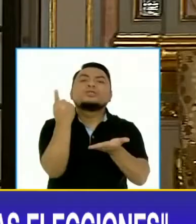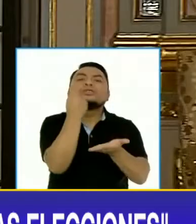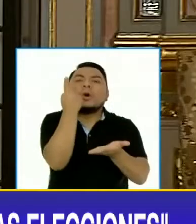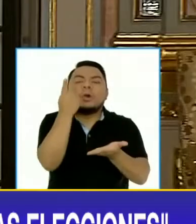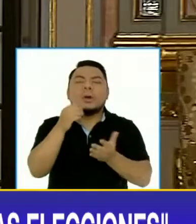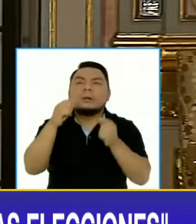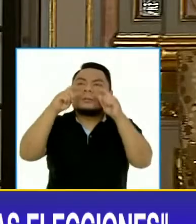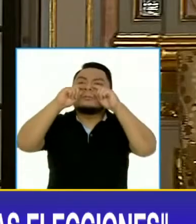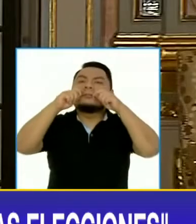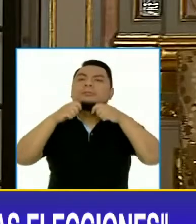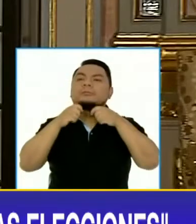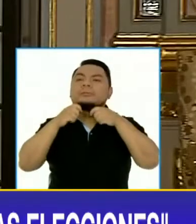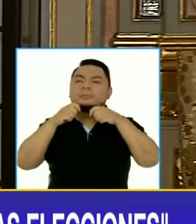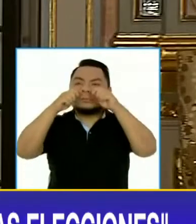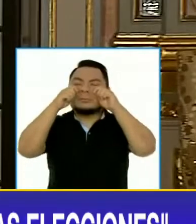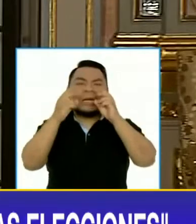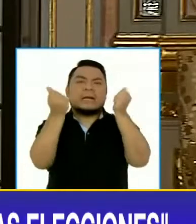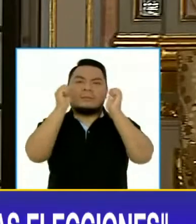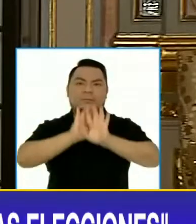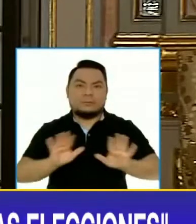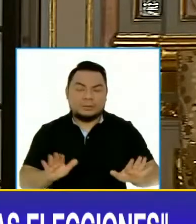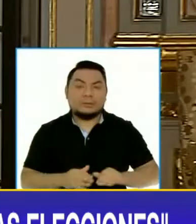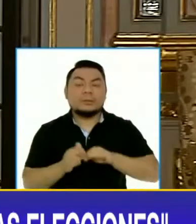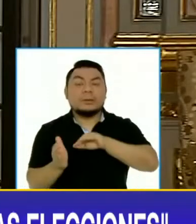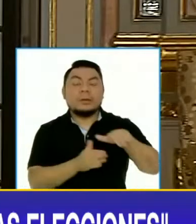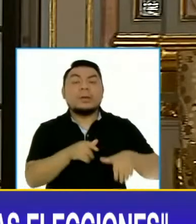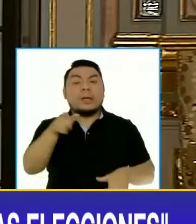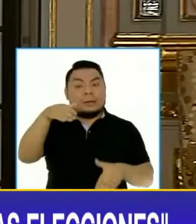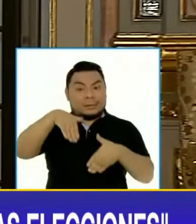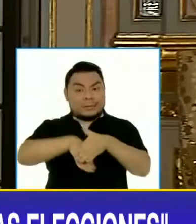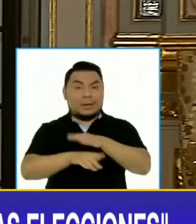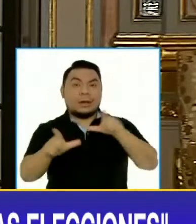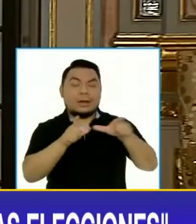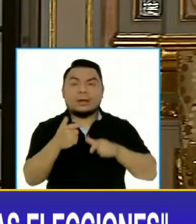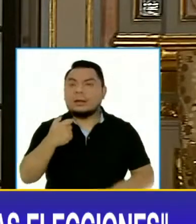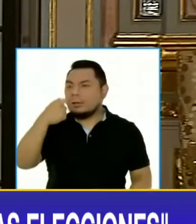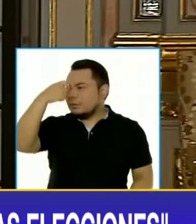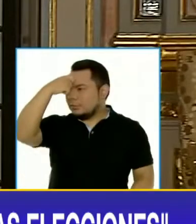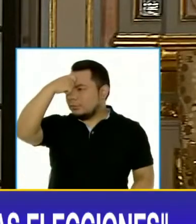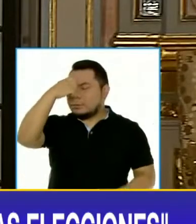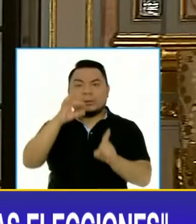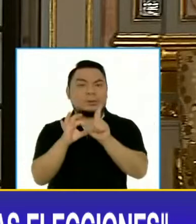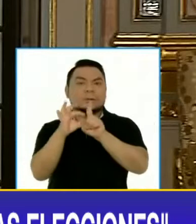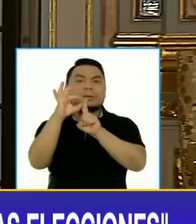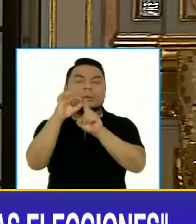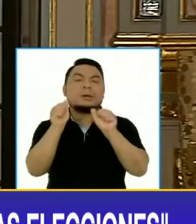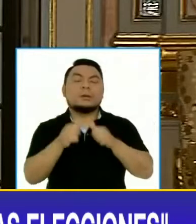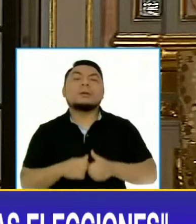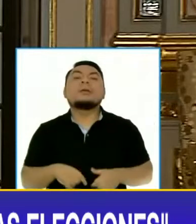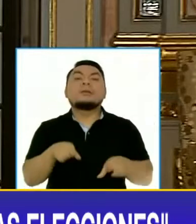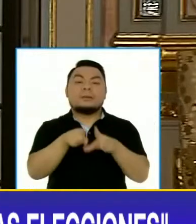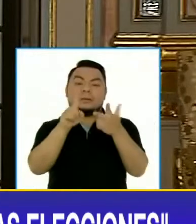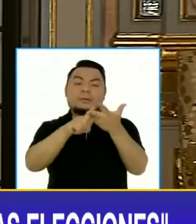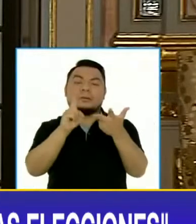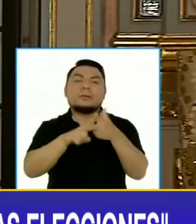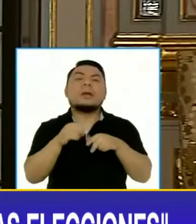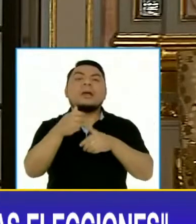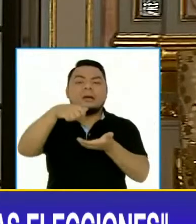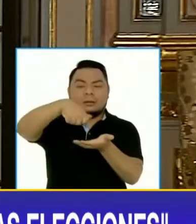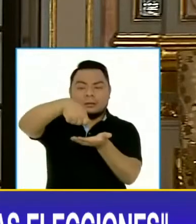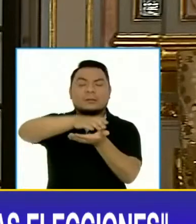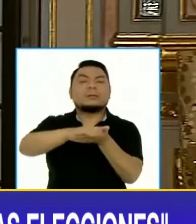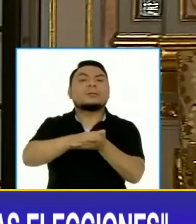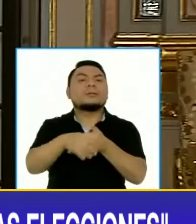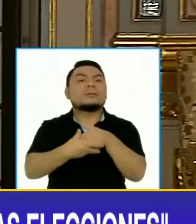vota. La toma de temperatura al ingreso al recinto de votación. La desinfección con alcohol